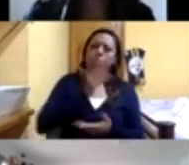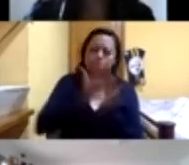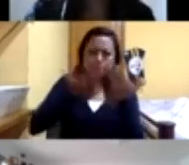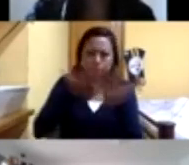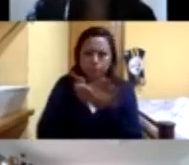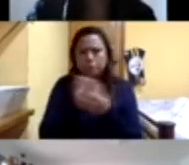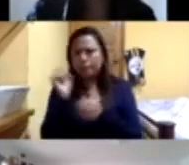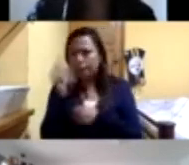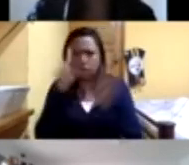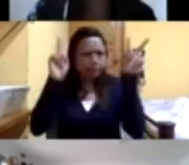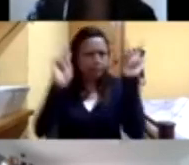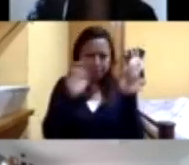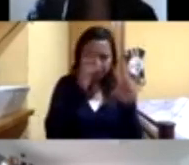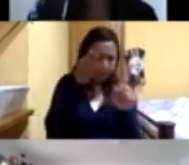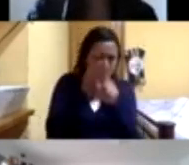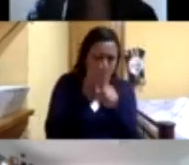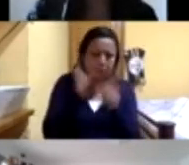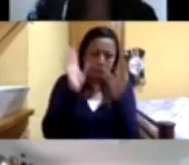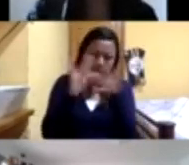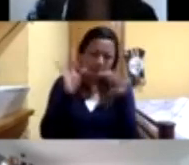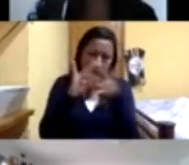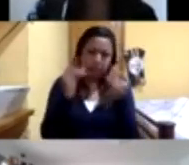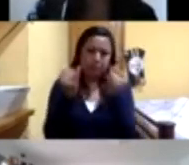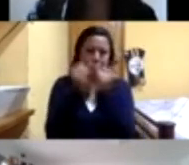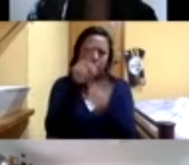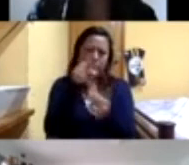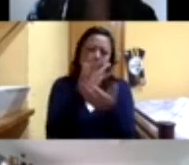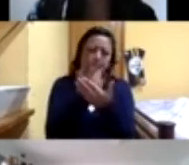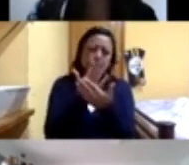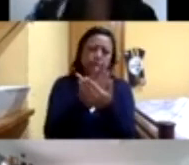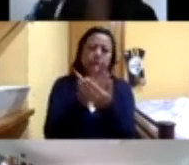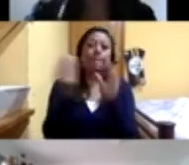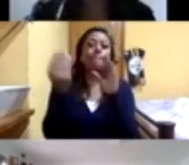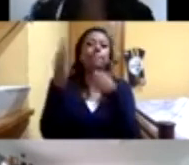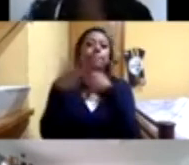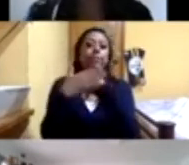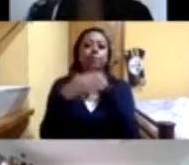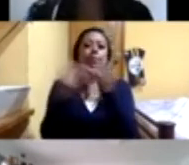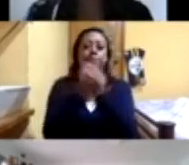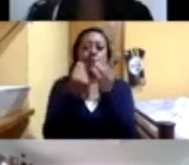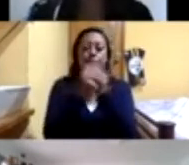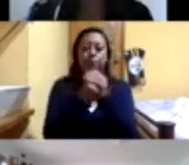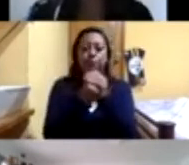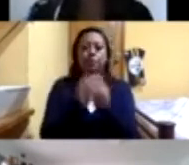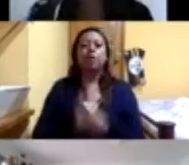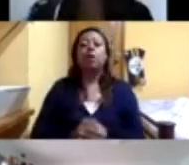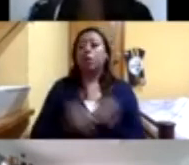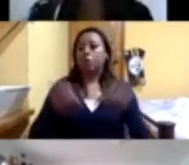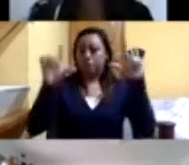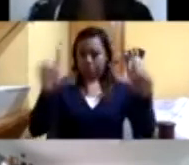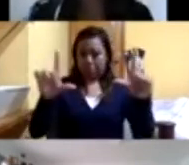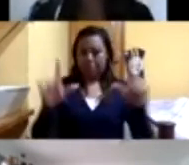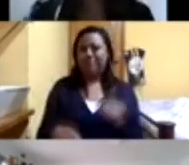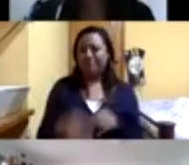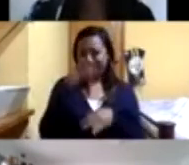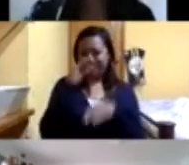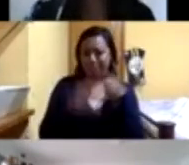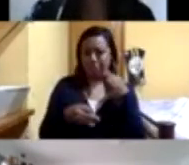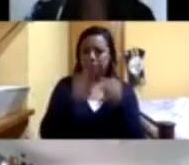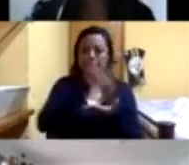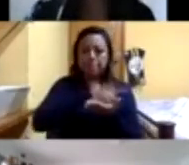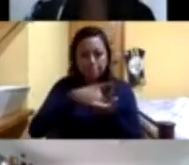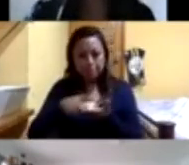pendientes de los cursos que vienen. Y aquí les dejo nada más finalmente la dirección, el teléfono